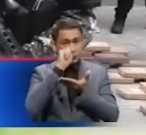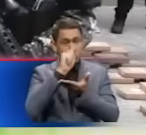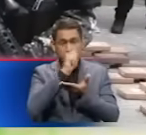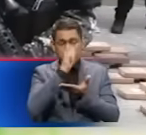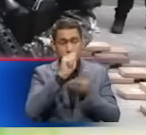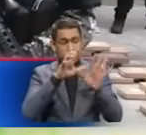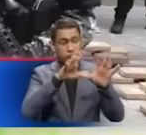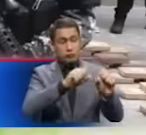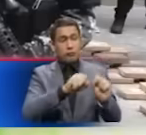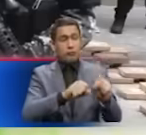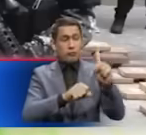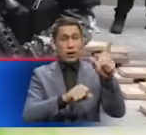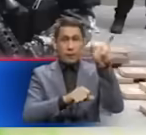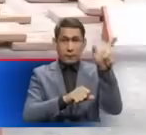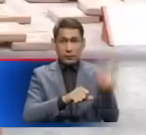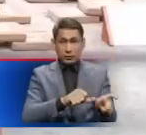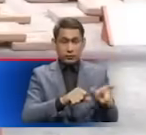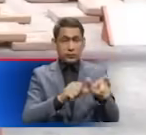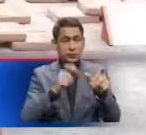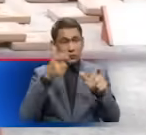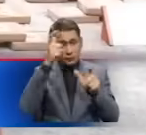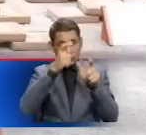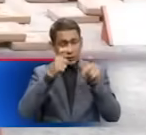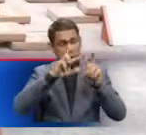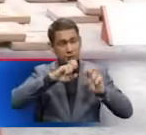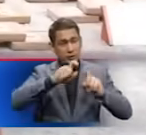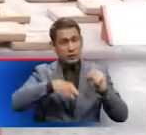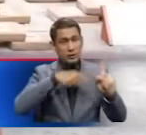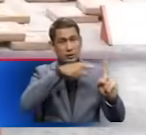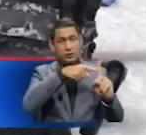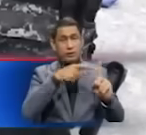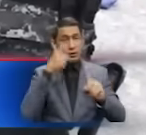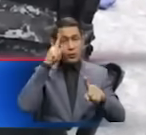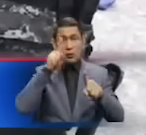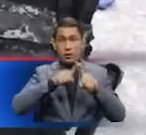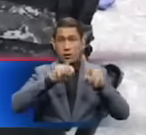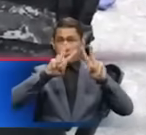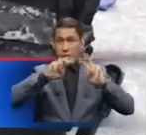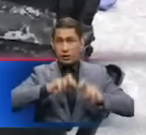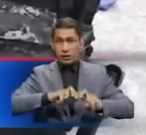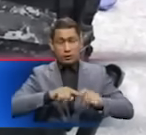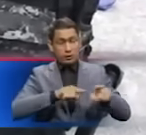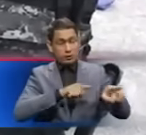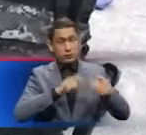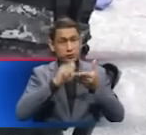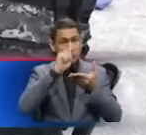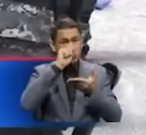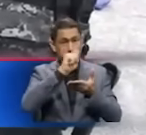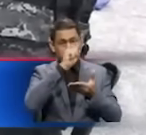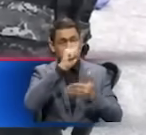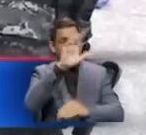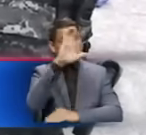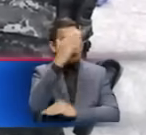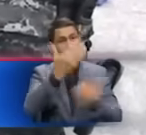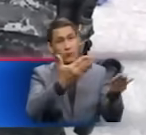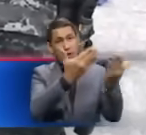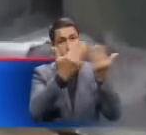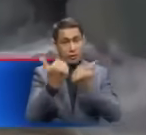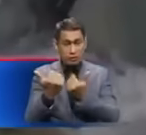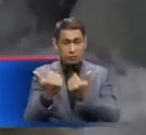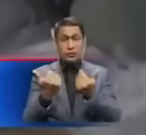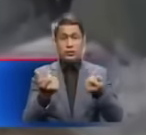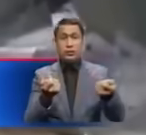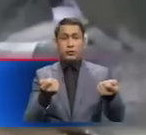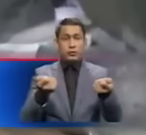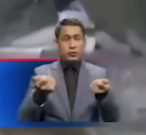persona detenida que está siendo investigada por fiscalía. De acuerdo a las primeras investigaciones, este cargamento de droga venía desde Colombia y era transportado